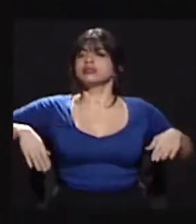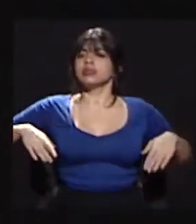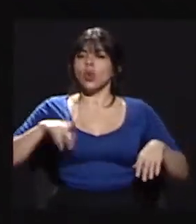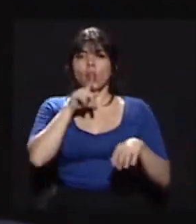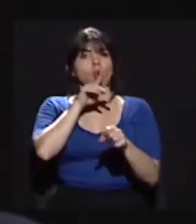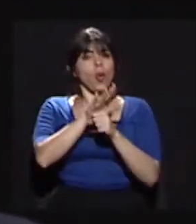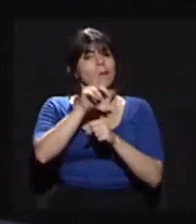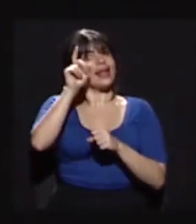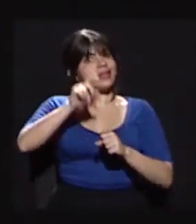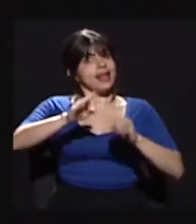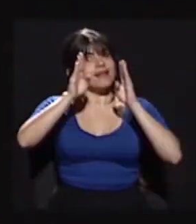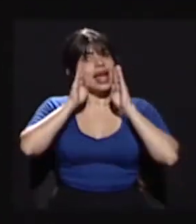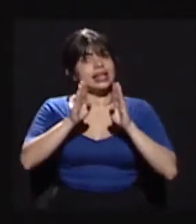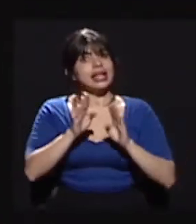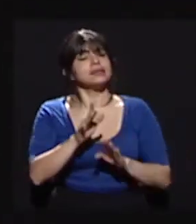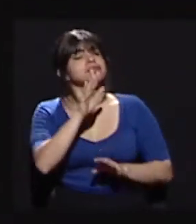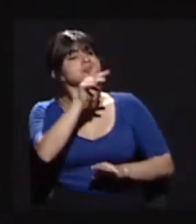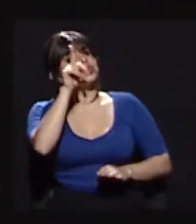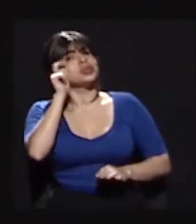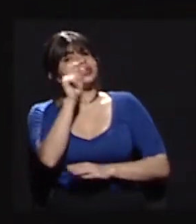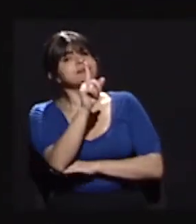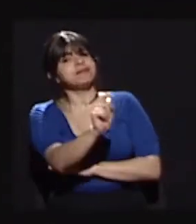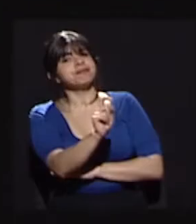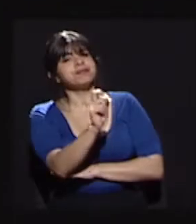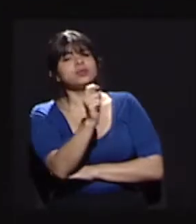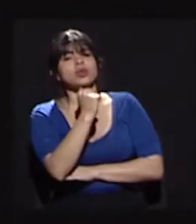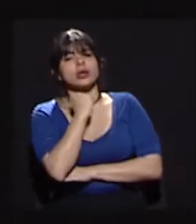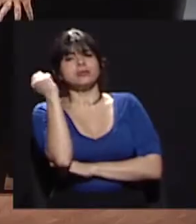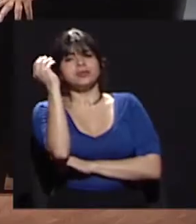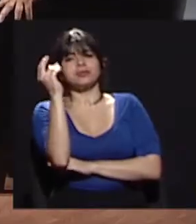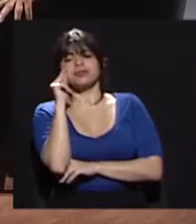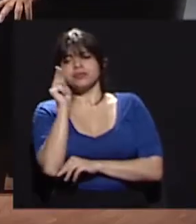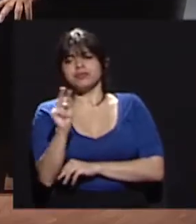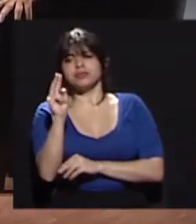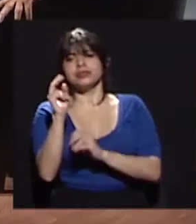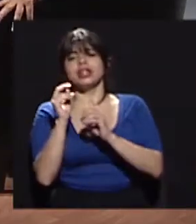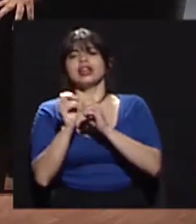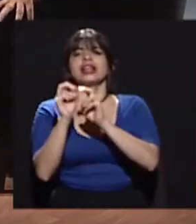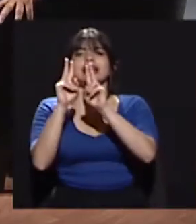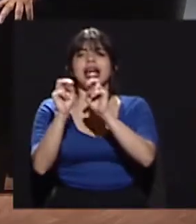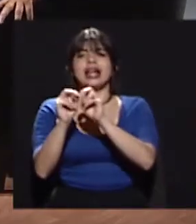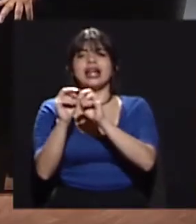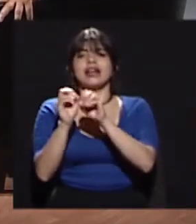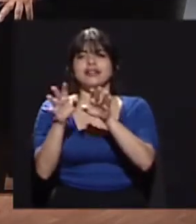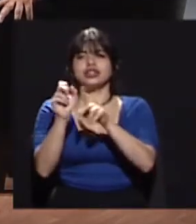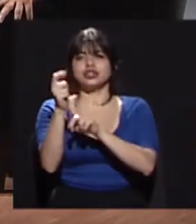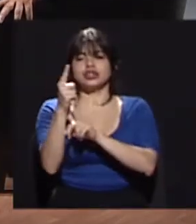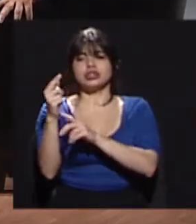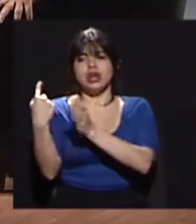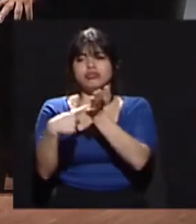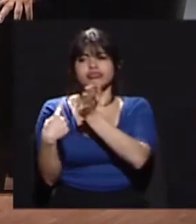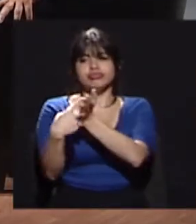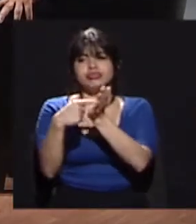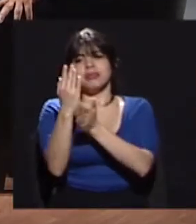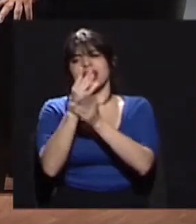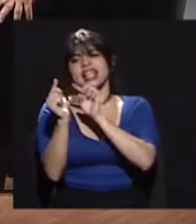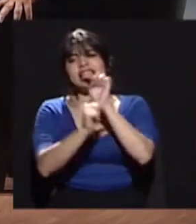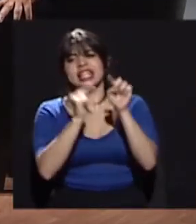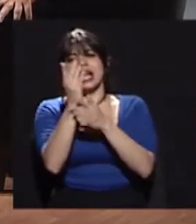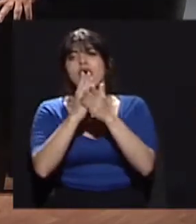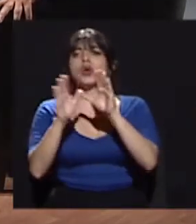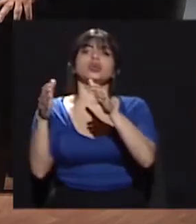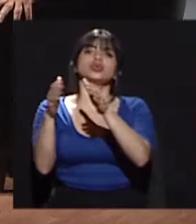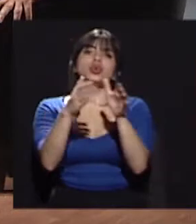que deben ser atendidas entonces una consulta que ha estado circulando mucho en redes en estos días se comparte críticas que hacen algunos sectores